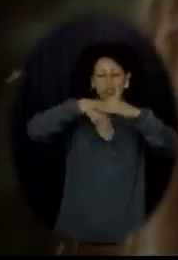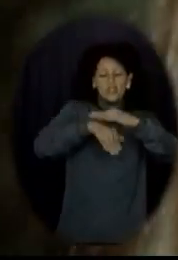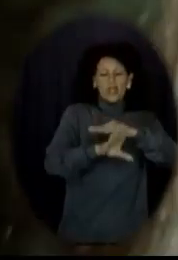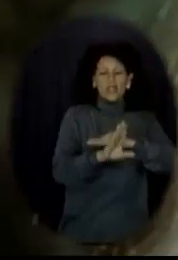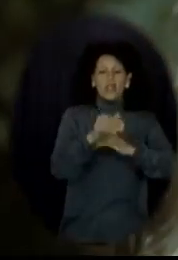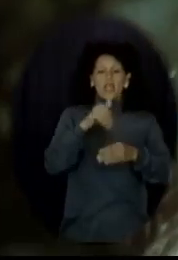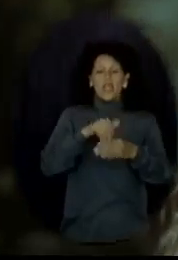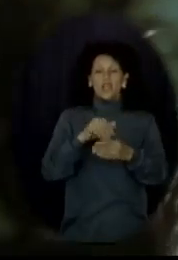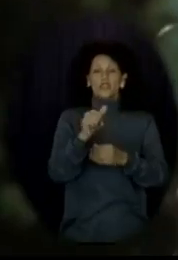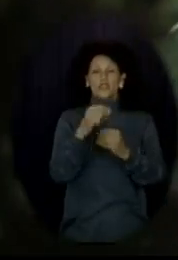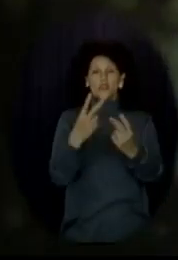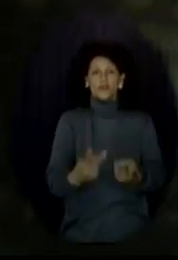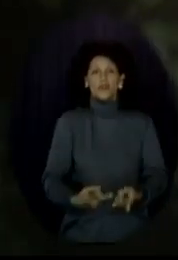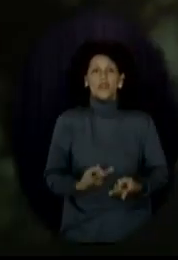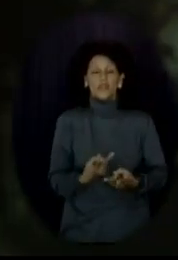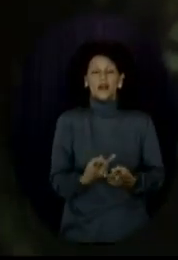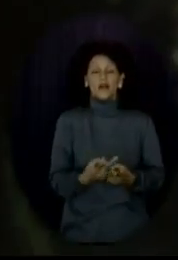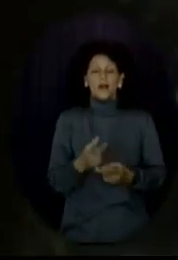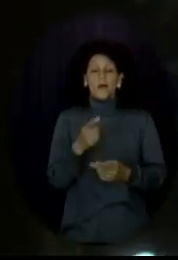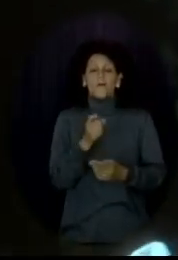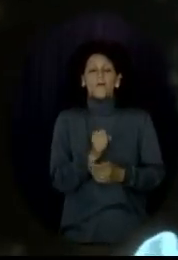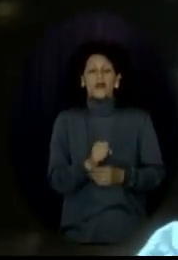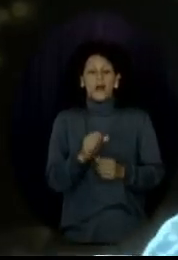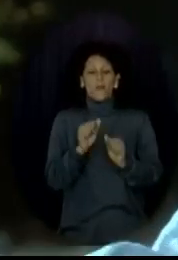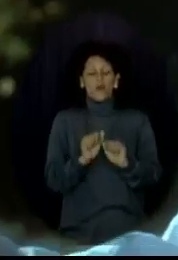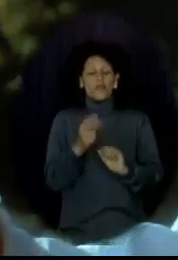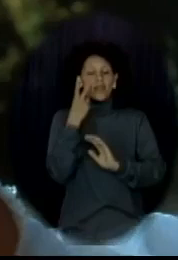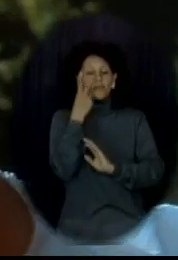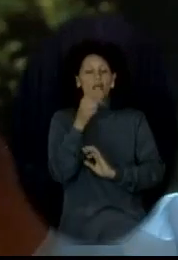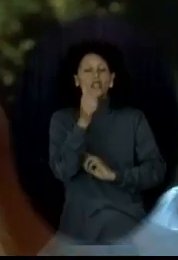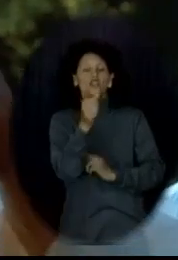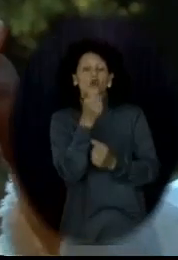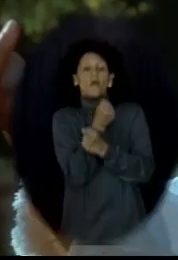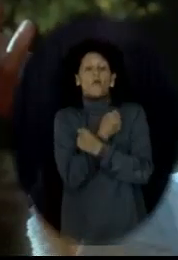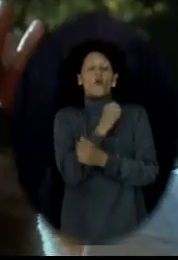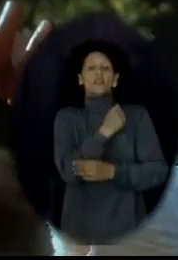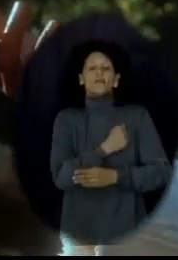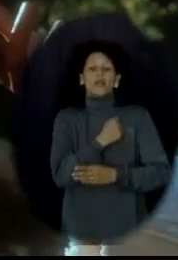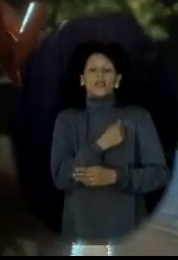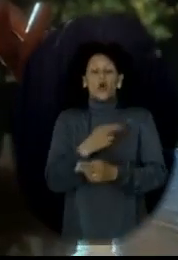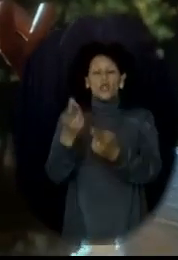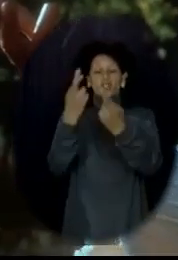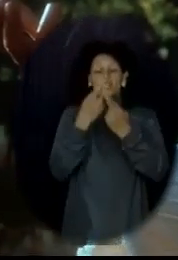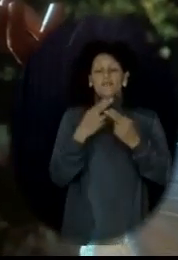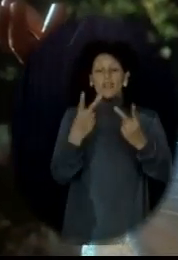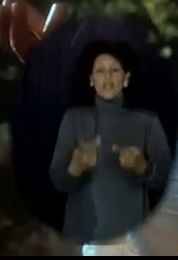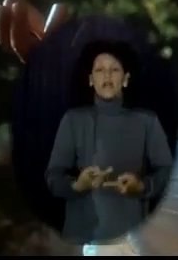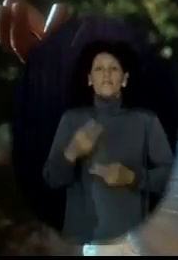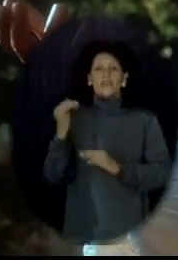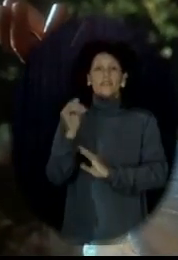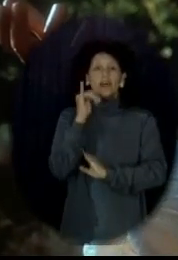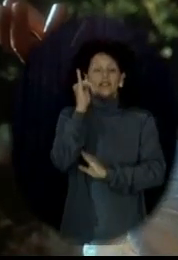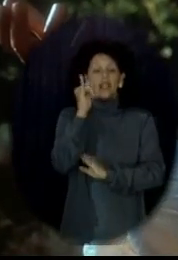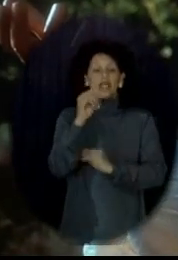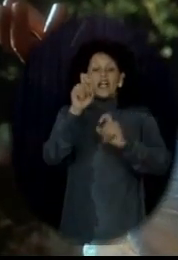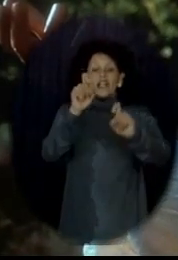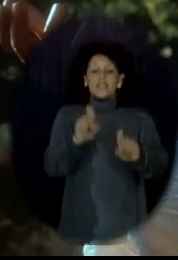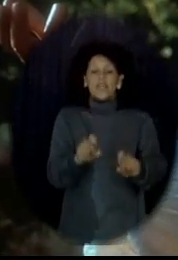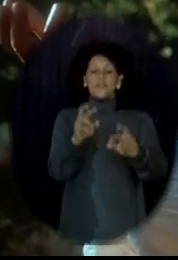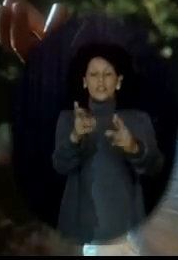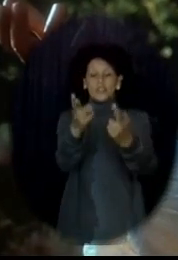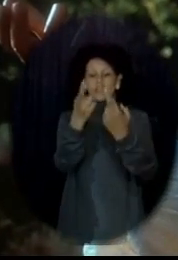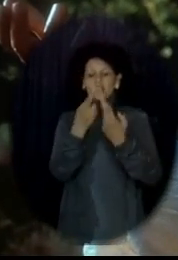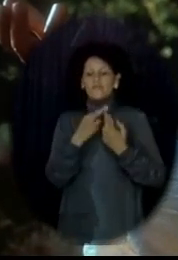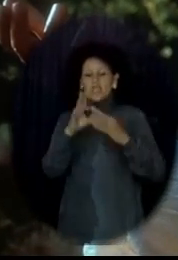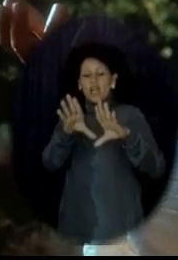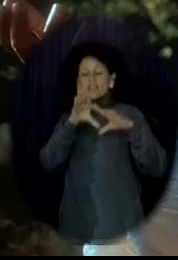casa. Para experimentar su amor y su perdón y recibir la vida eterna, debes recibirlo como